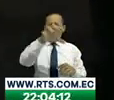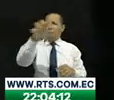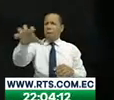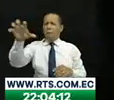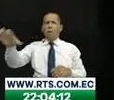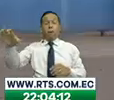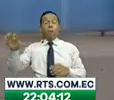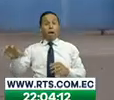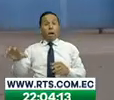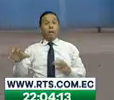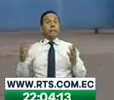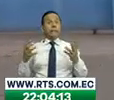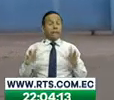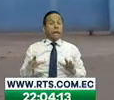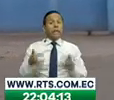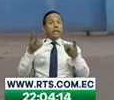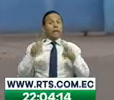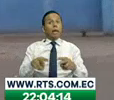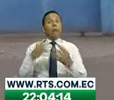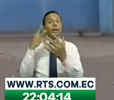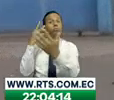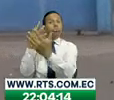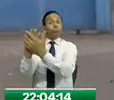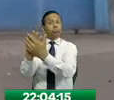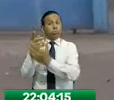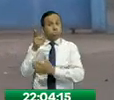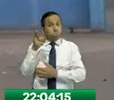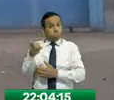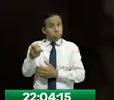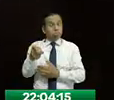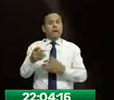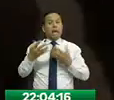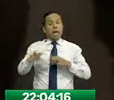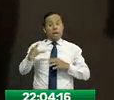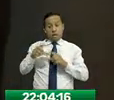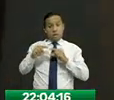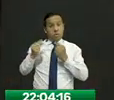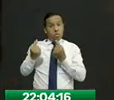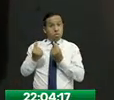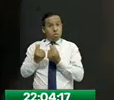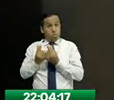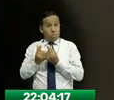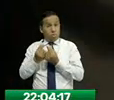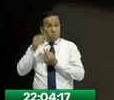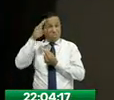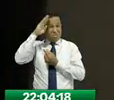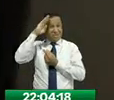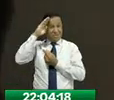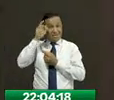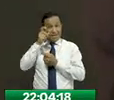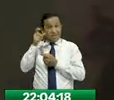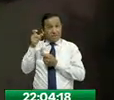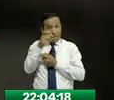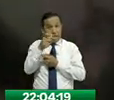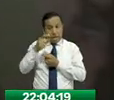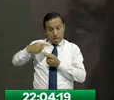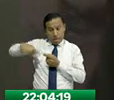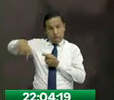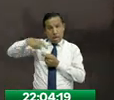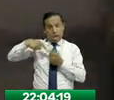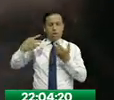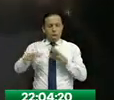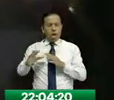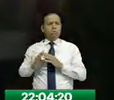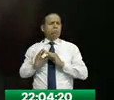Ciudadela Pacheco y la propia cárcel El Rodeo fueron visitadas por el personal de la Unidad de Inteligencia Antidelincuencial de la